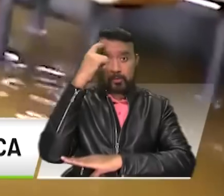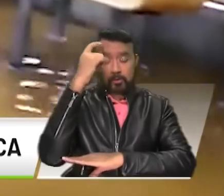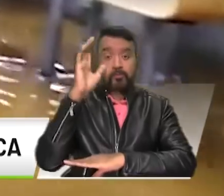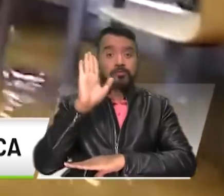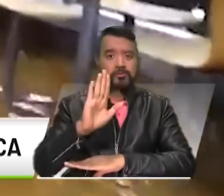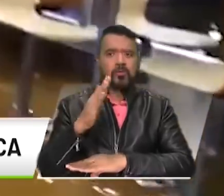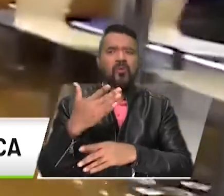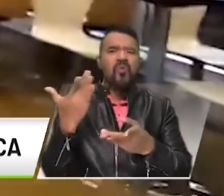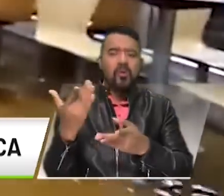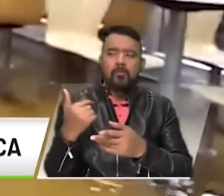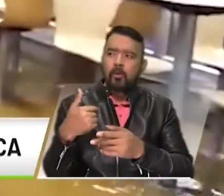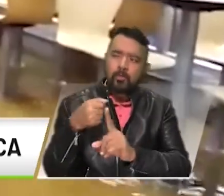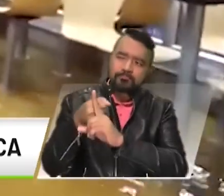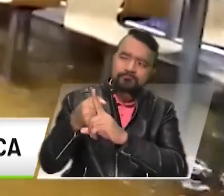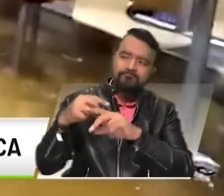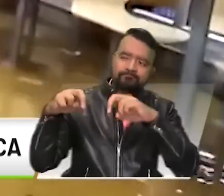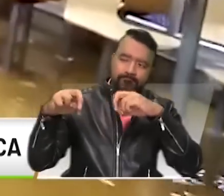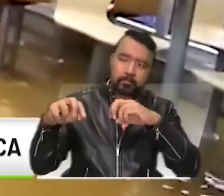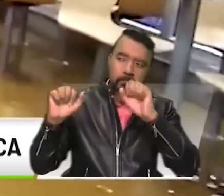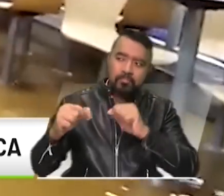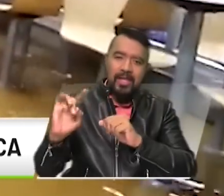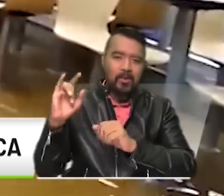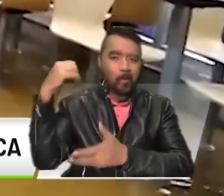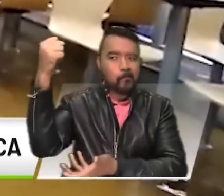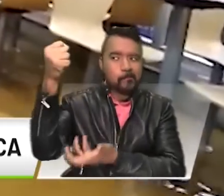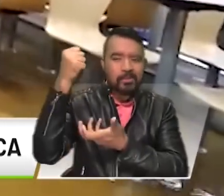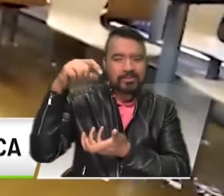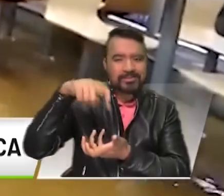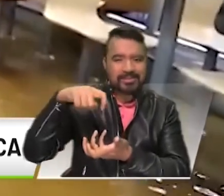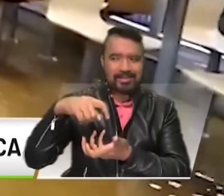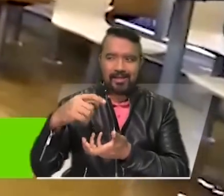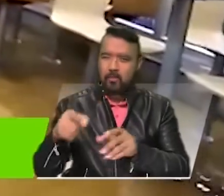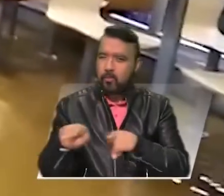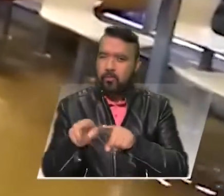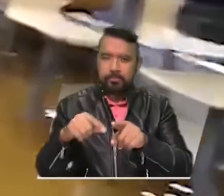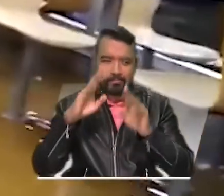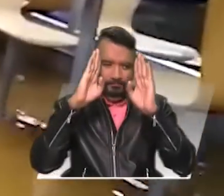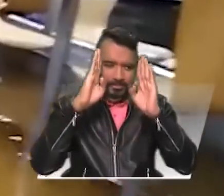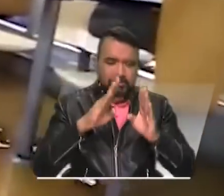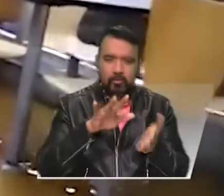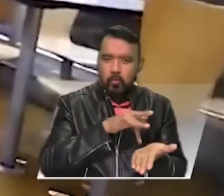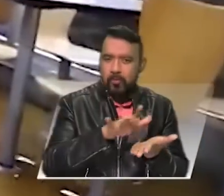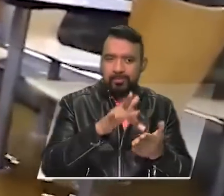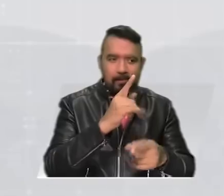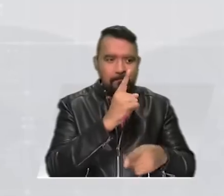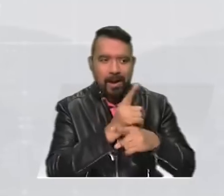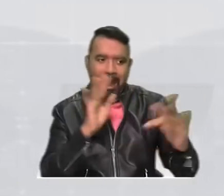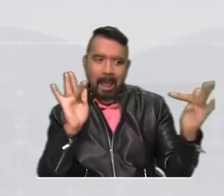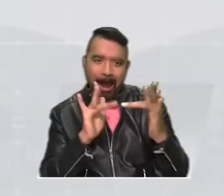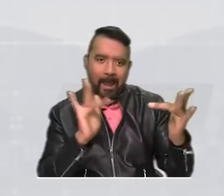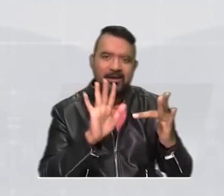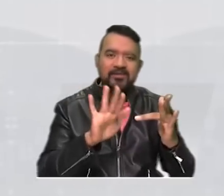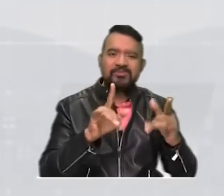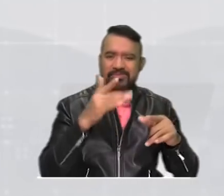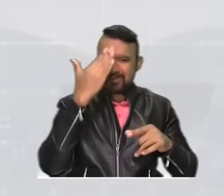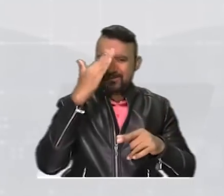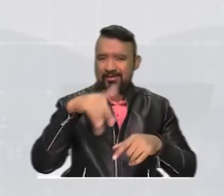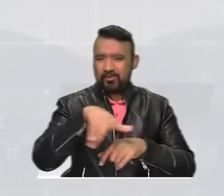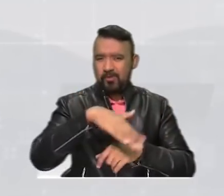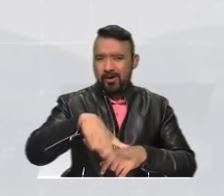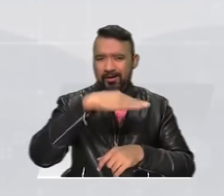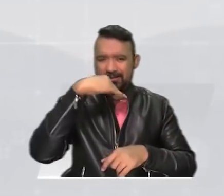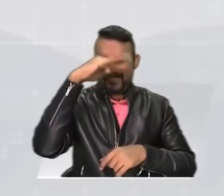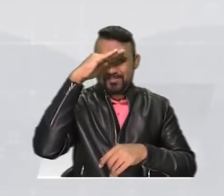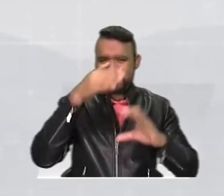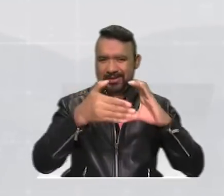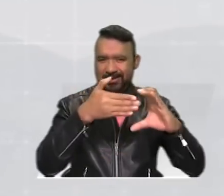recursos y establecer prioridades de intervención en la ciudad que ayuden a disminuir los efectos en Medellín del cambio